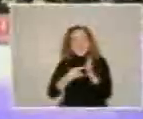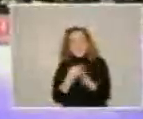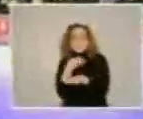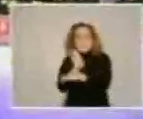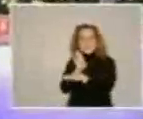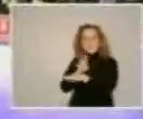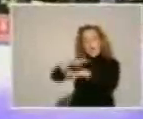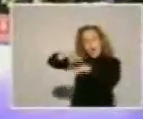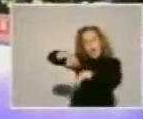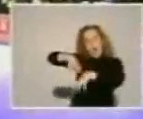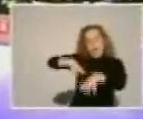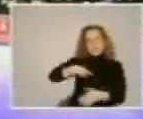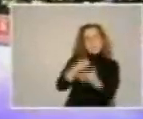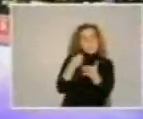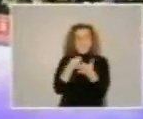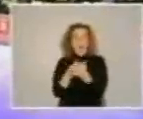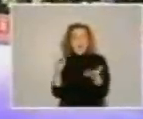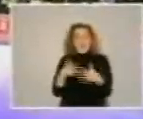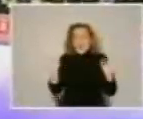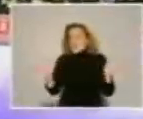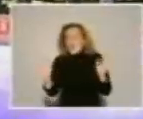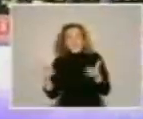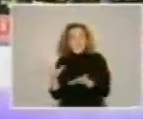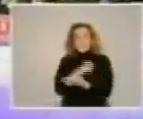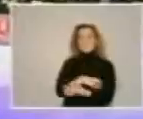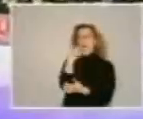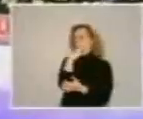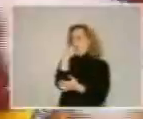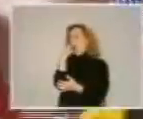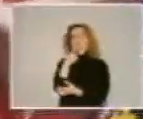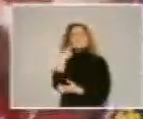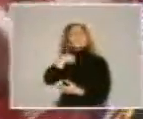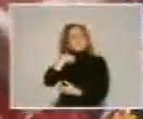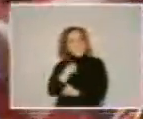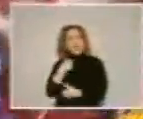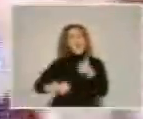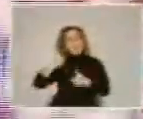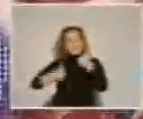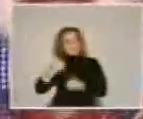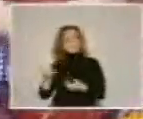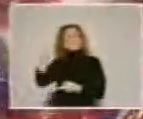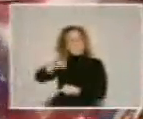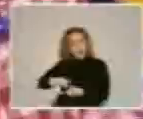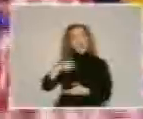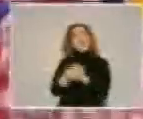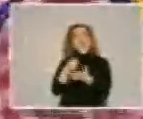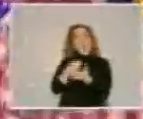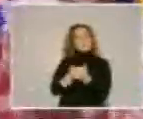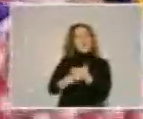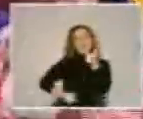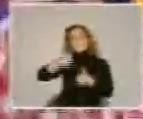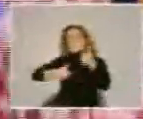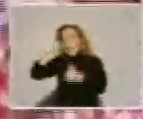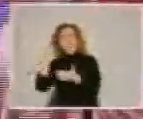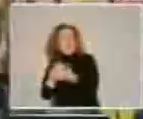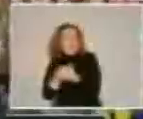la cabalgata hay que pagar. Y en las comparsas son avillas si y se ríe más de ti. Y en los concursos, cómo no, el precio también se subió. Que esto lo